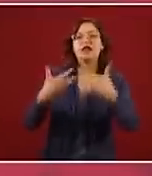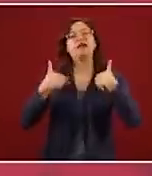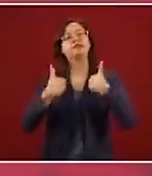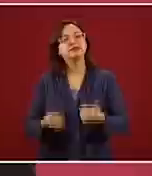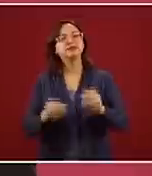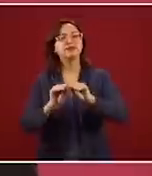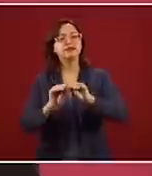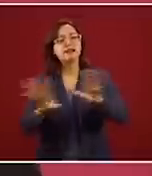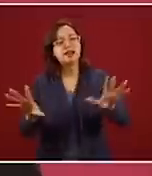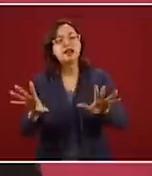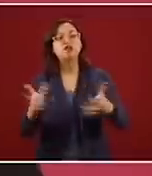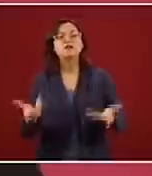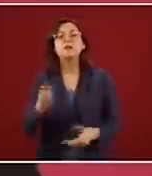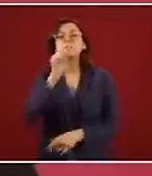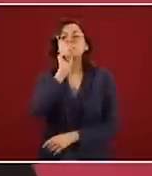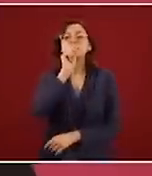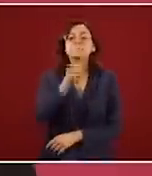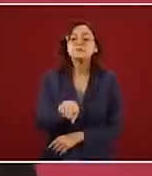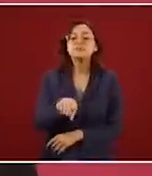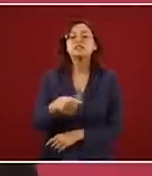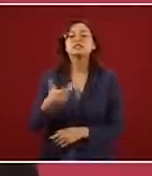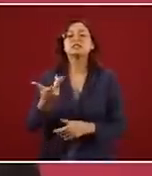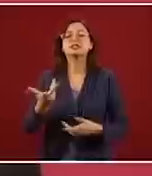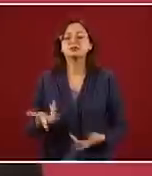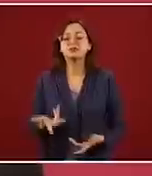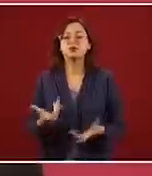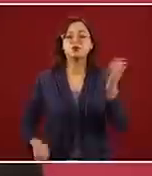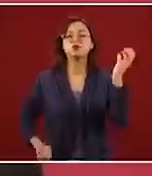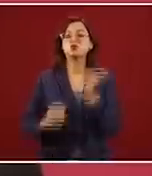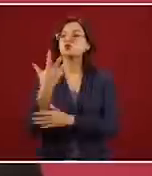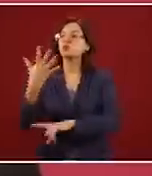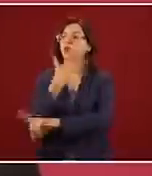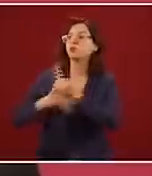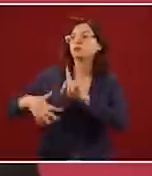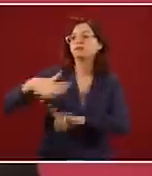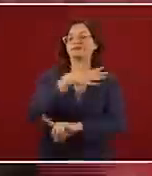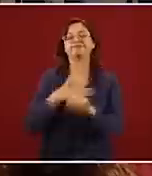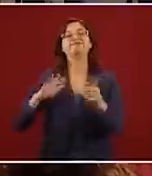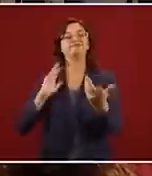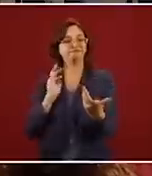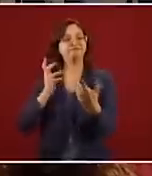y ajustarnos a la nueva realidad.